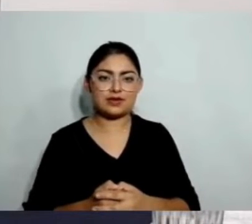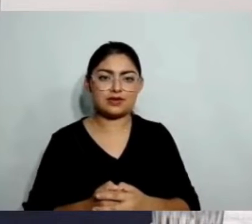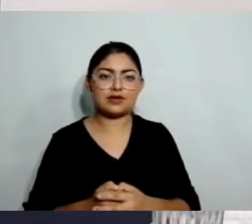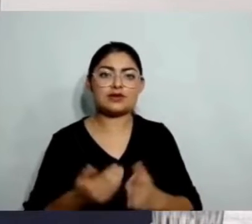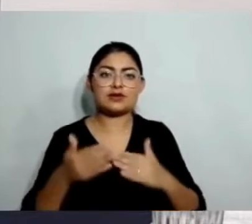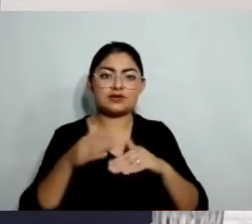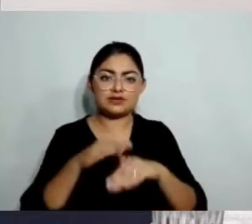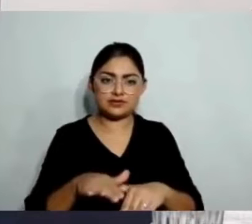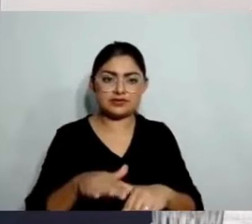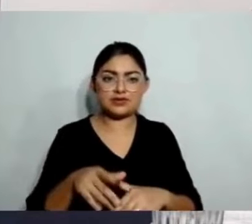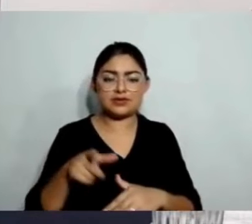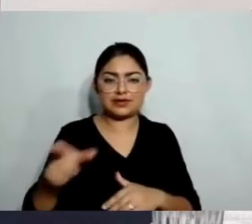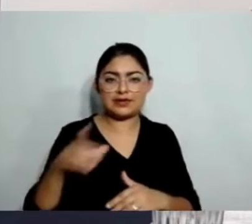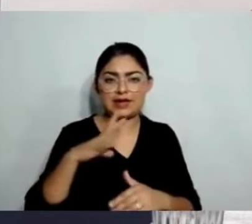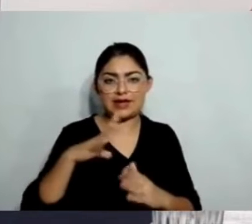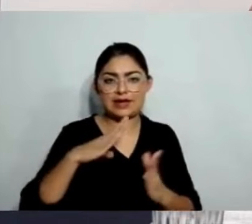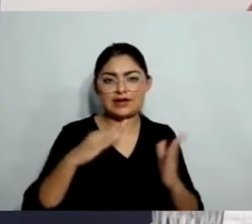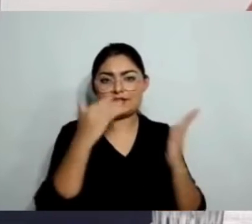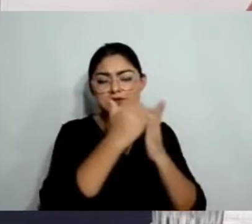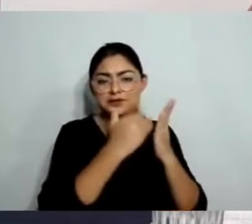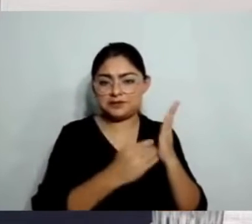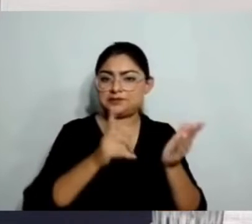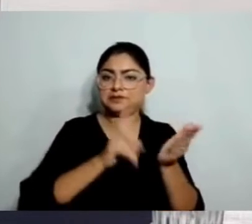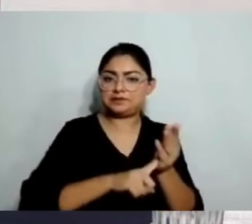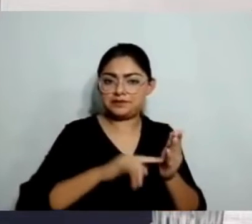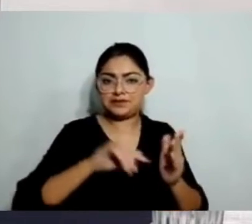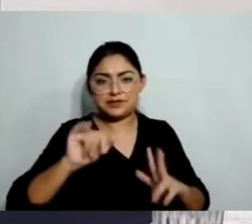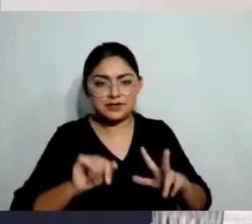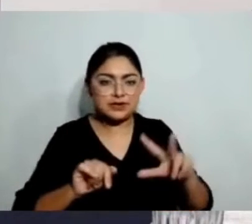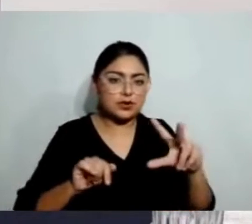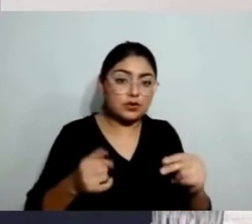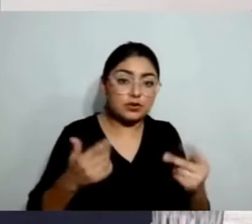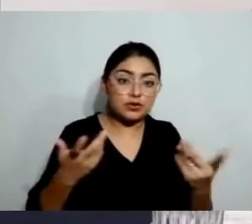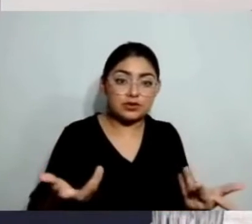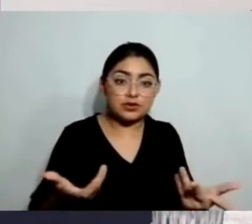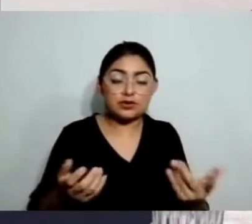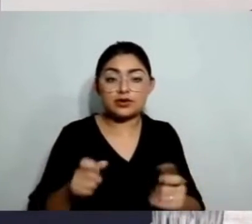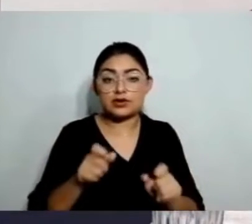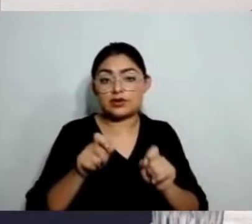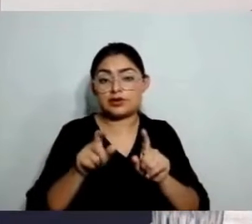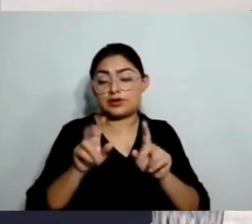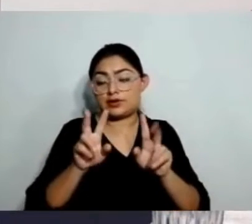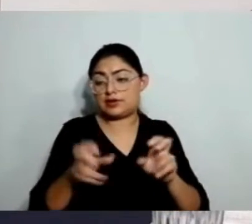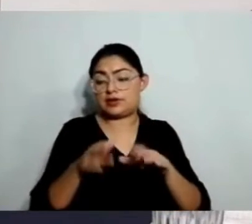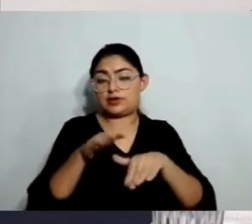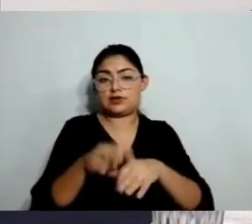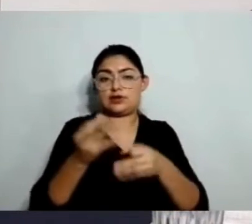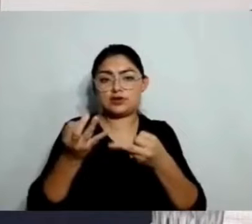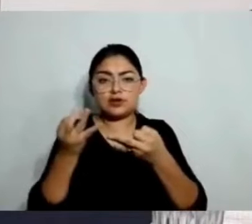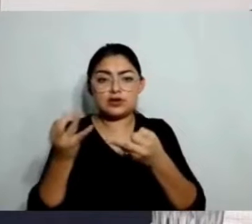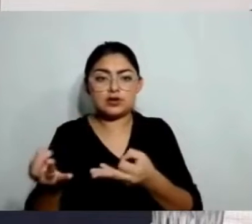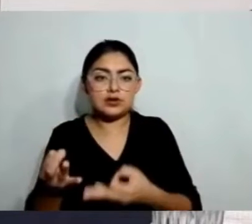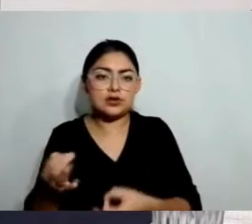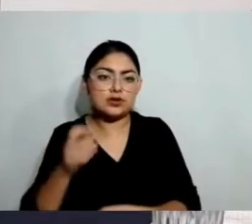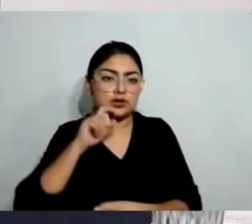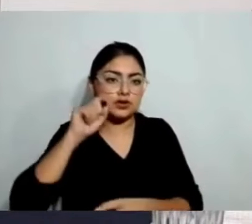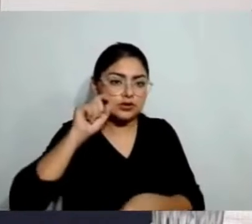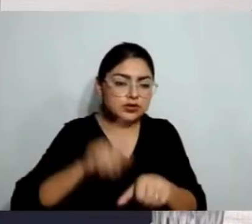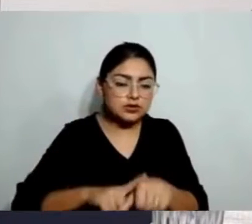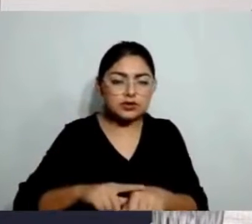no normativas O sea orientación sexual identidad de género y características sexuales me